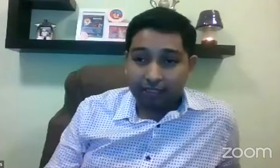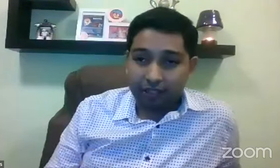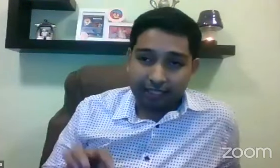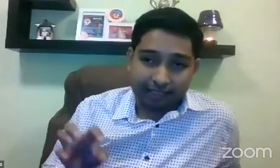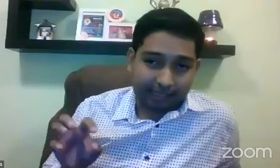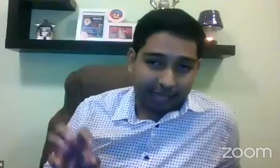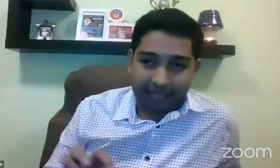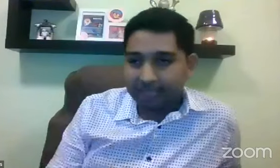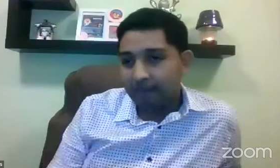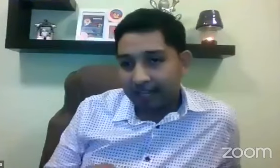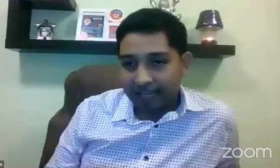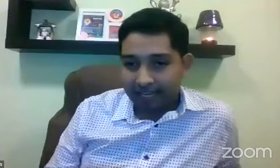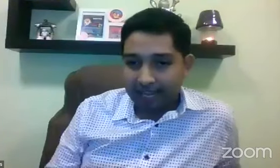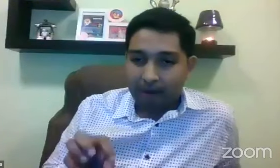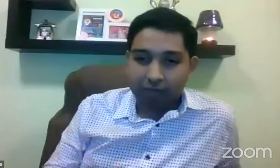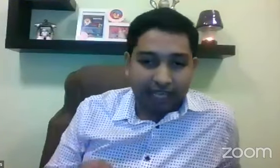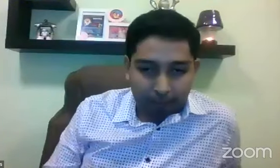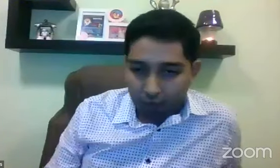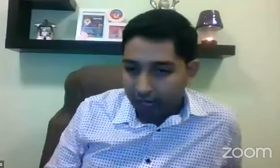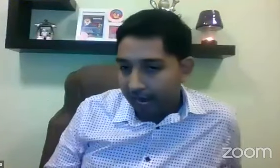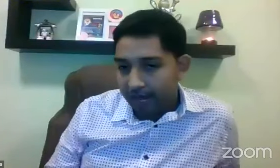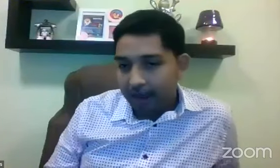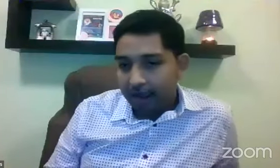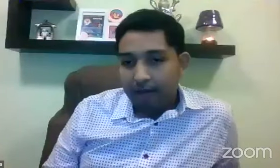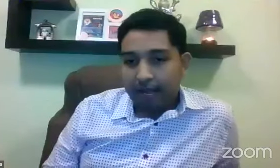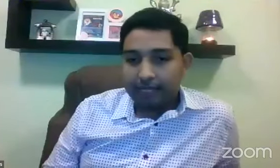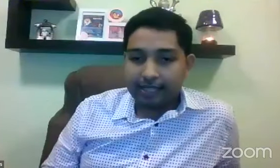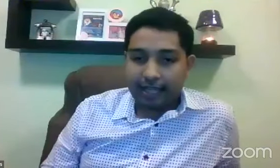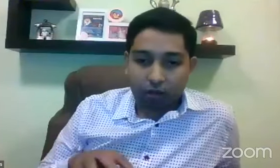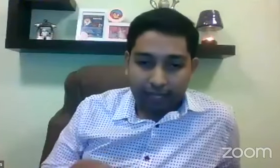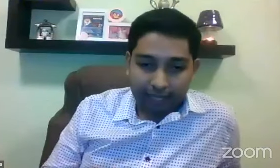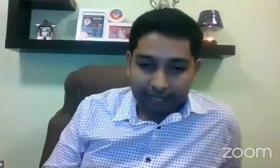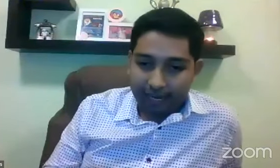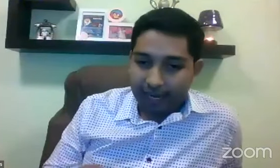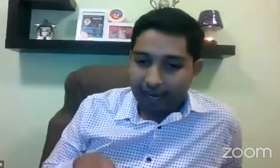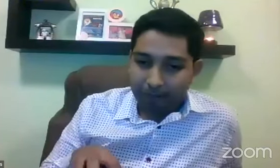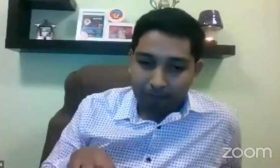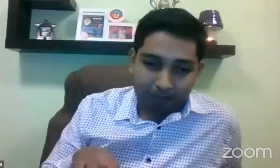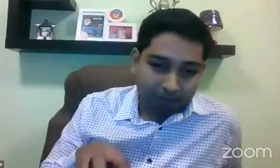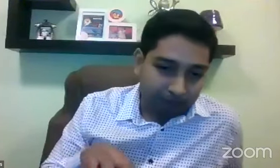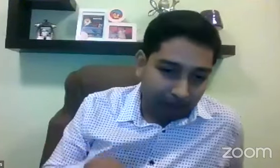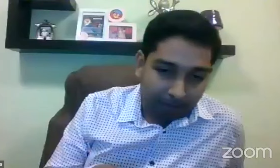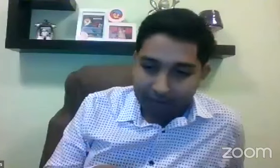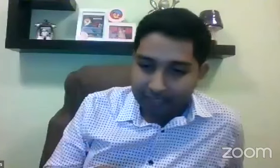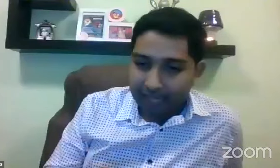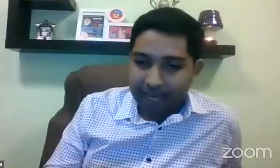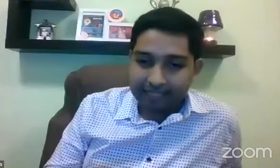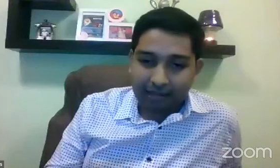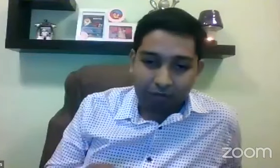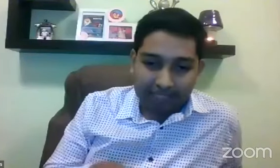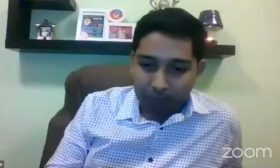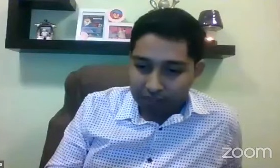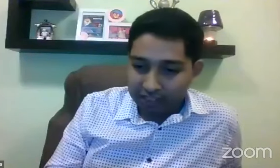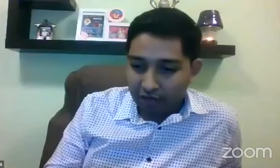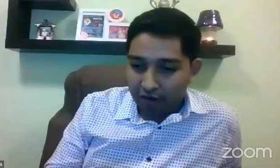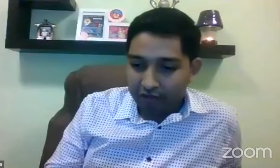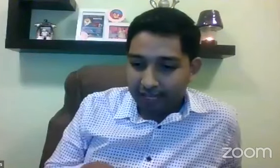en ocasiones cada semana de que vamos a exponer, note de que vamos a realizar